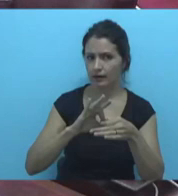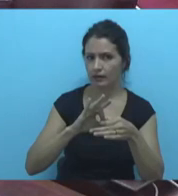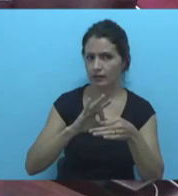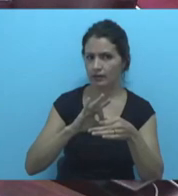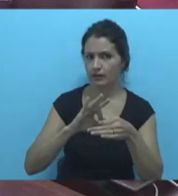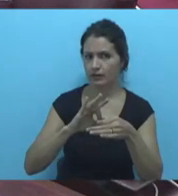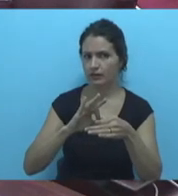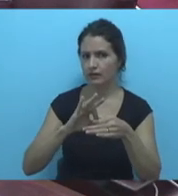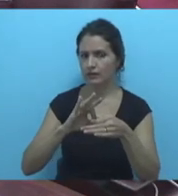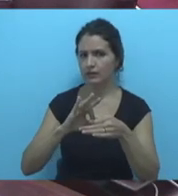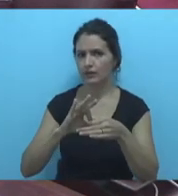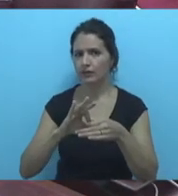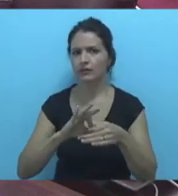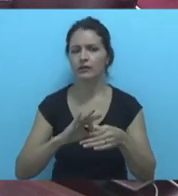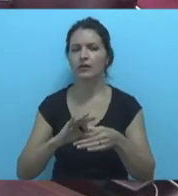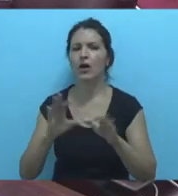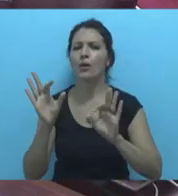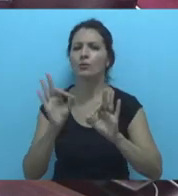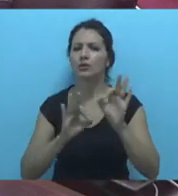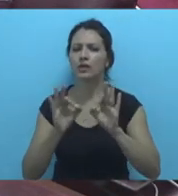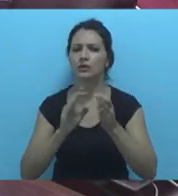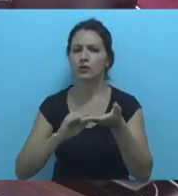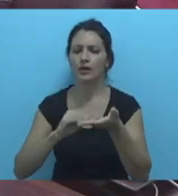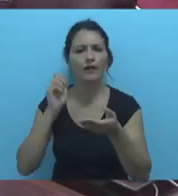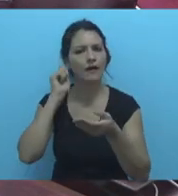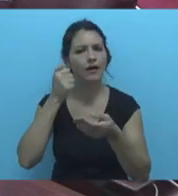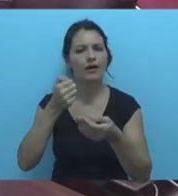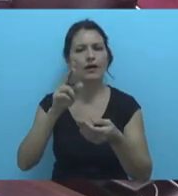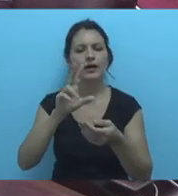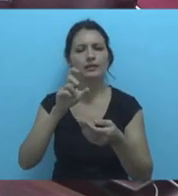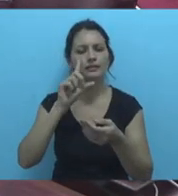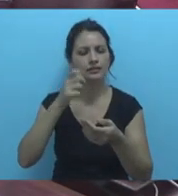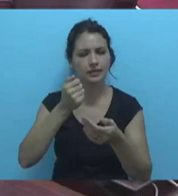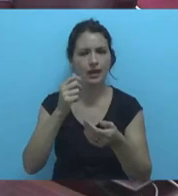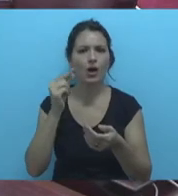trate el proyecto de la diputada Clara García, que es